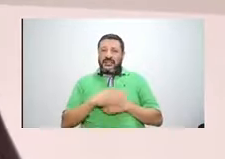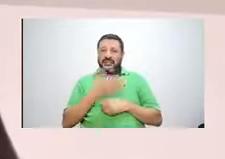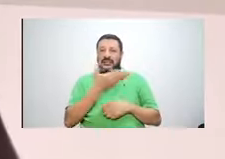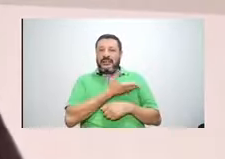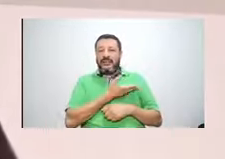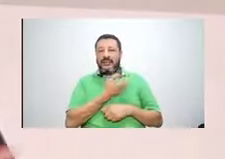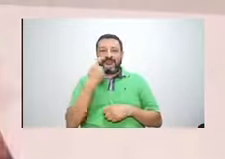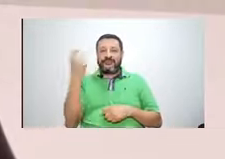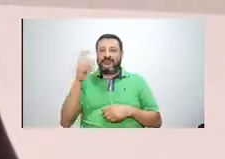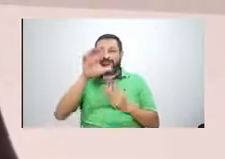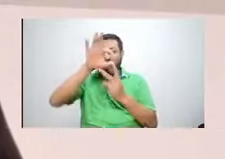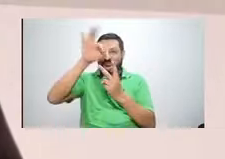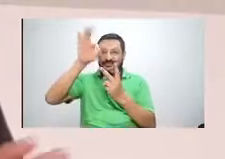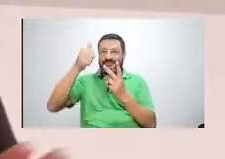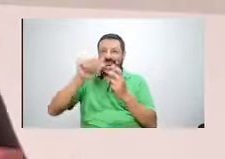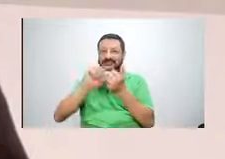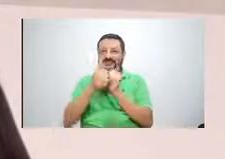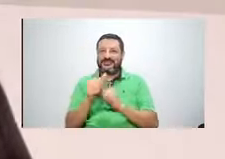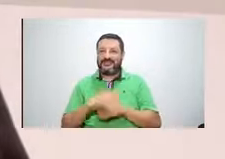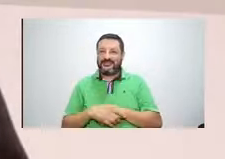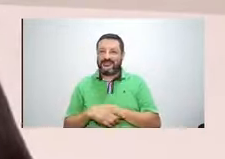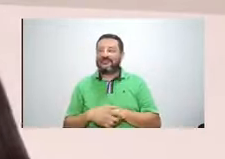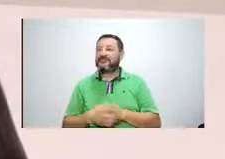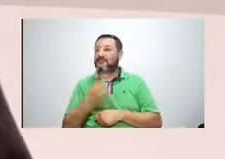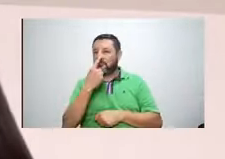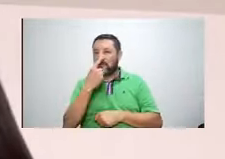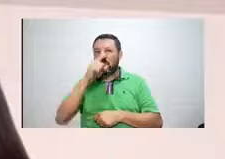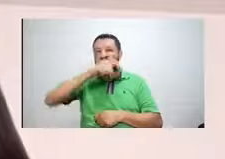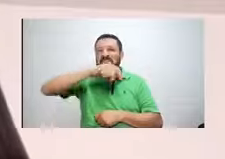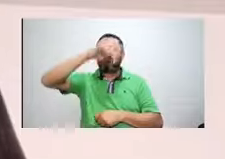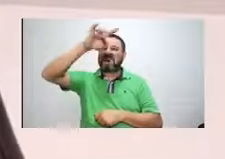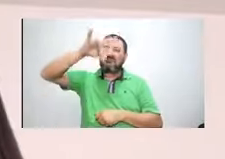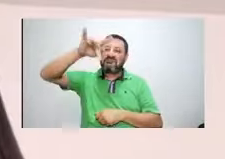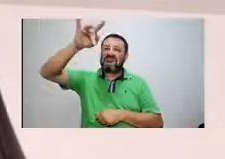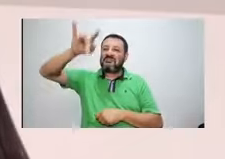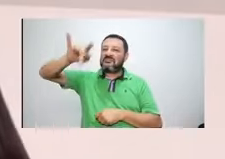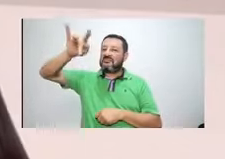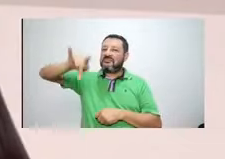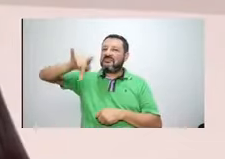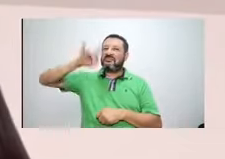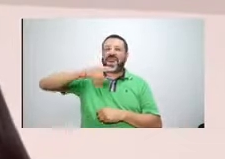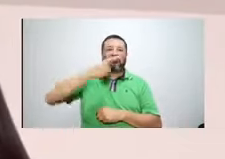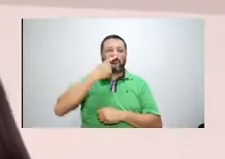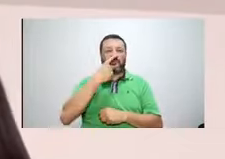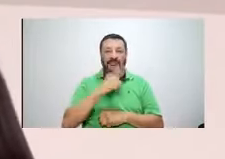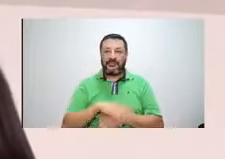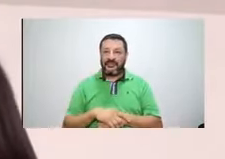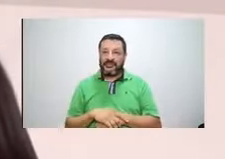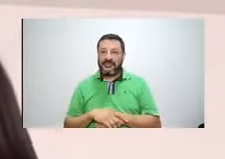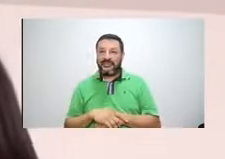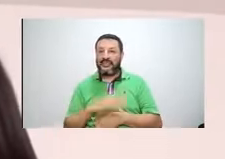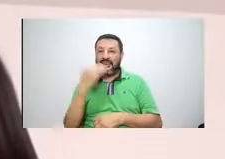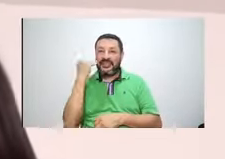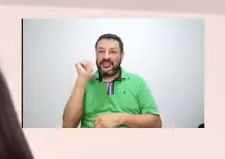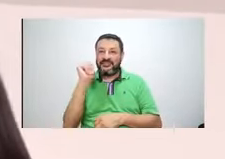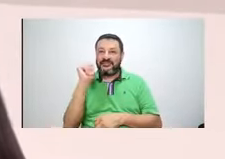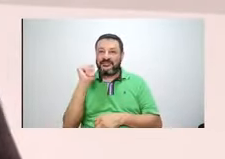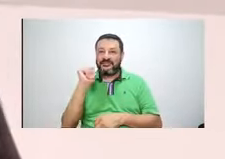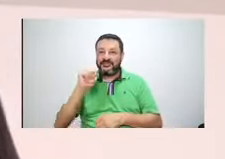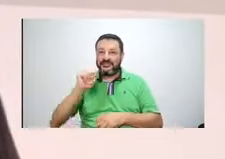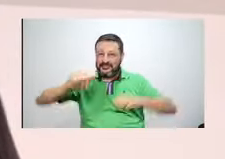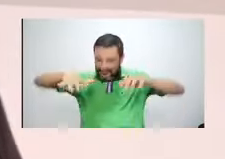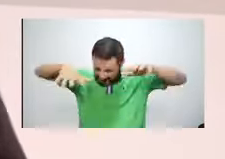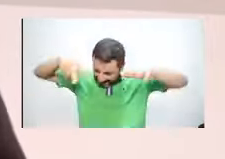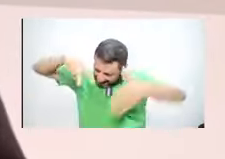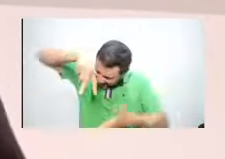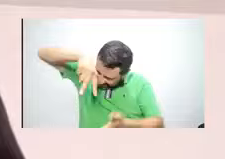deporte. Entonces me pasó por deportes como para que yo mirara, y vi una niña que estaba parada en la cabeza.